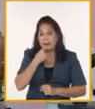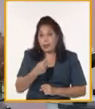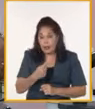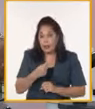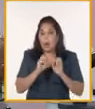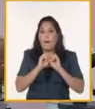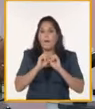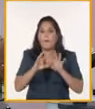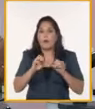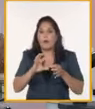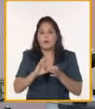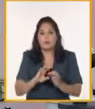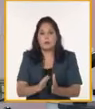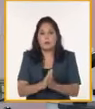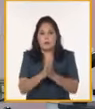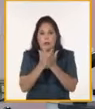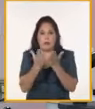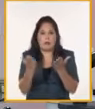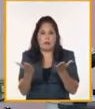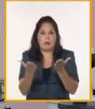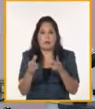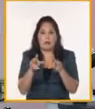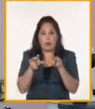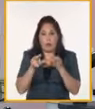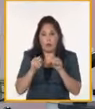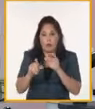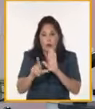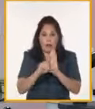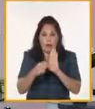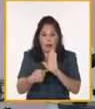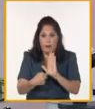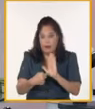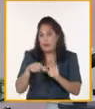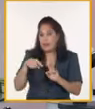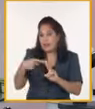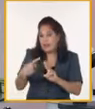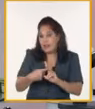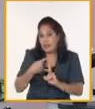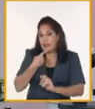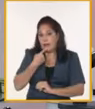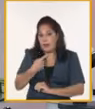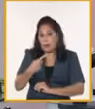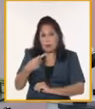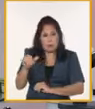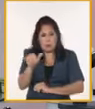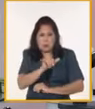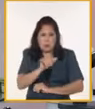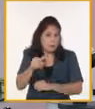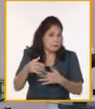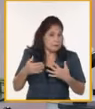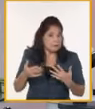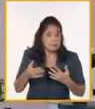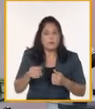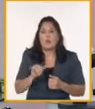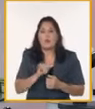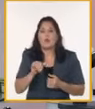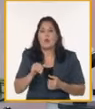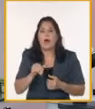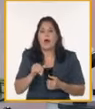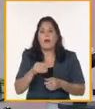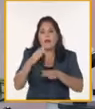publicación en la gaceta de la República de estos decretos leyes y también se anunció la la la